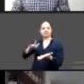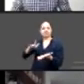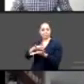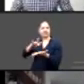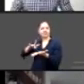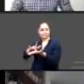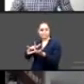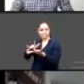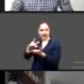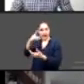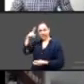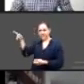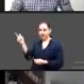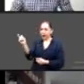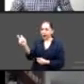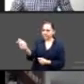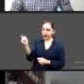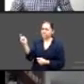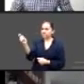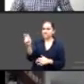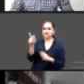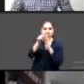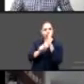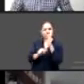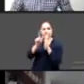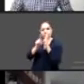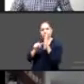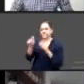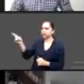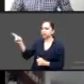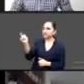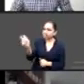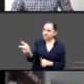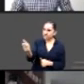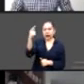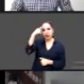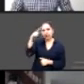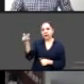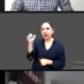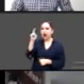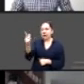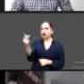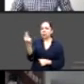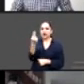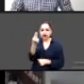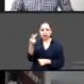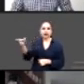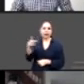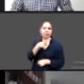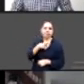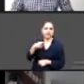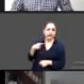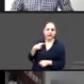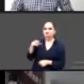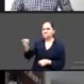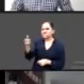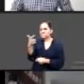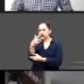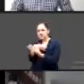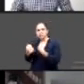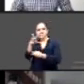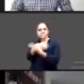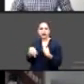puedan alimentarse y pagar algunas deudas que se generan durante estos meses que tal vez el padre de familia o la madre no tienen ingresos.